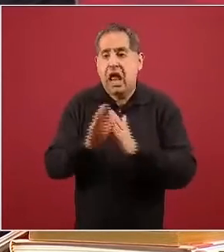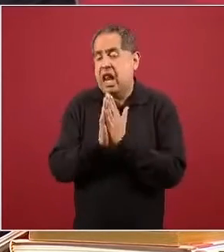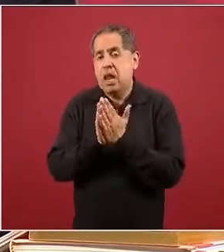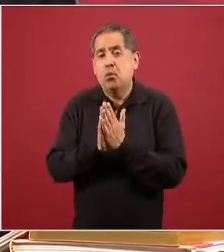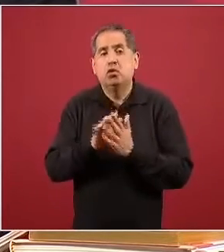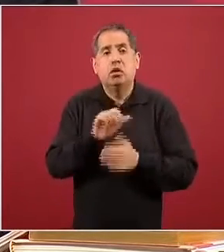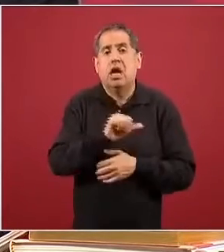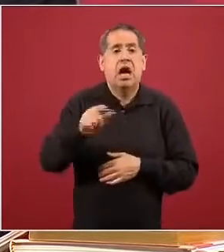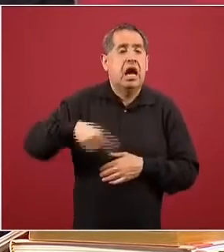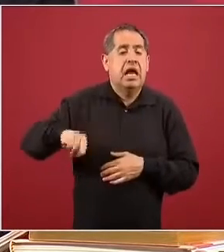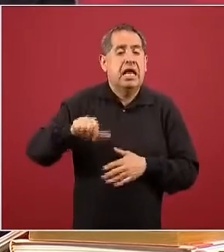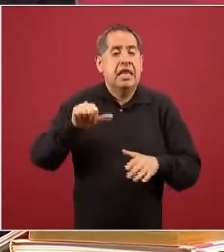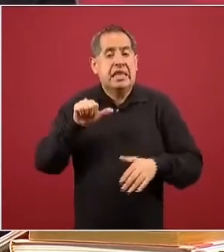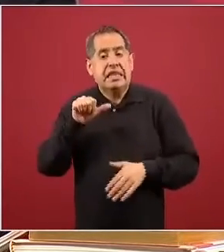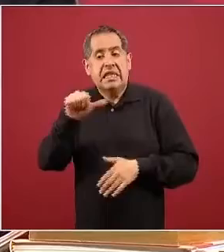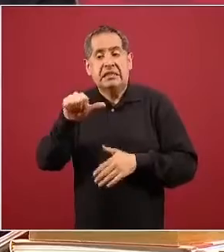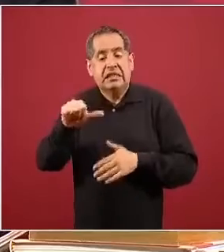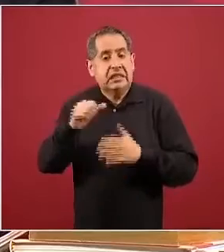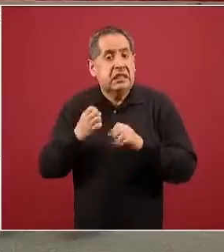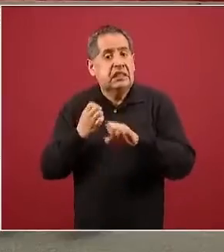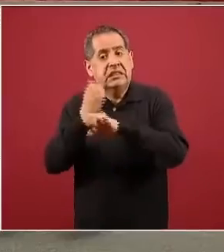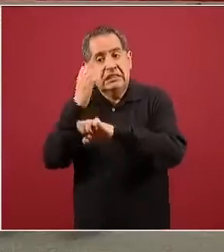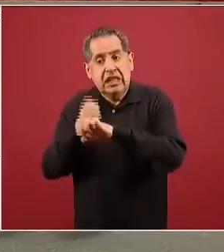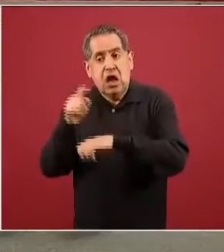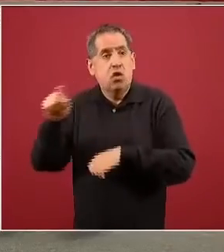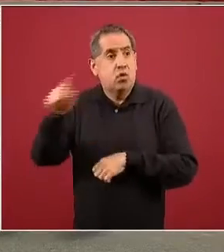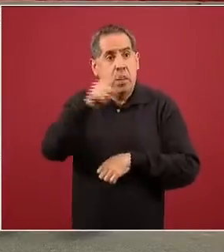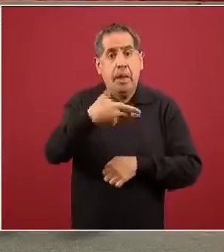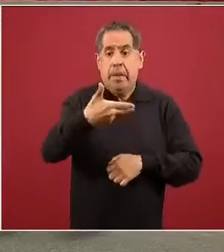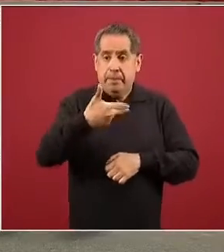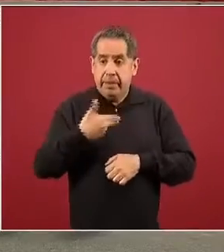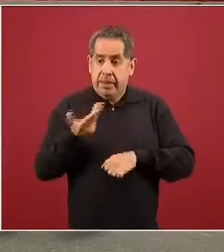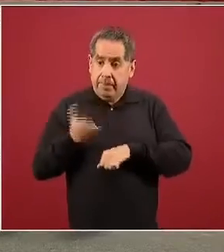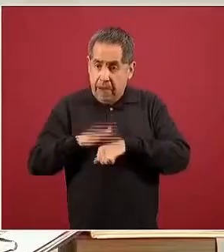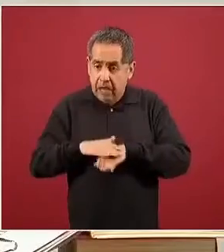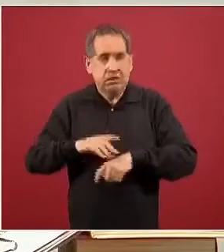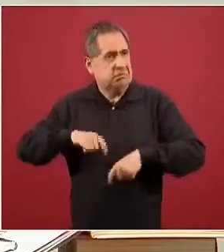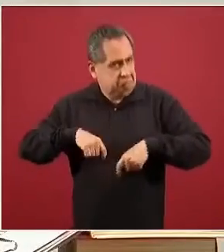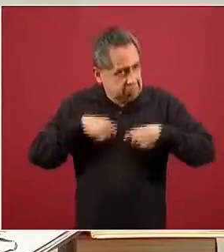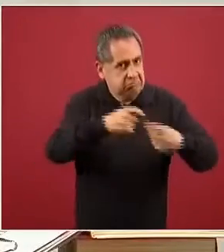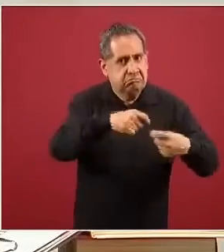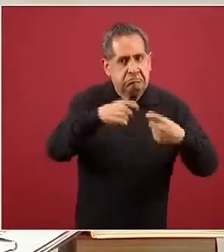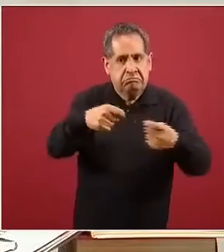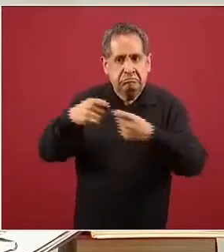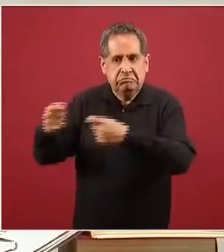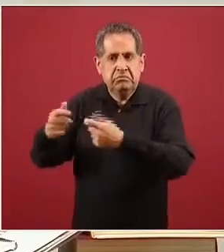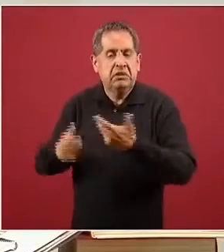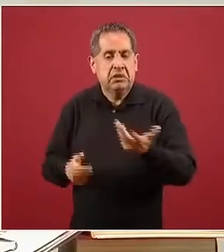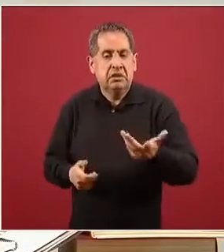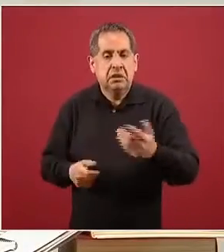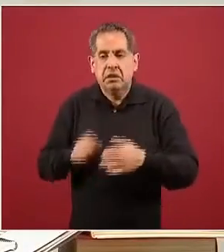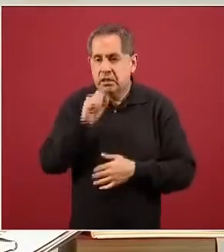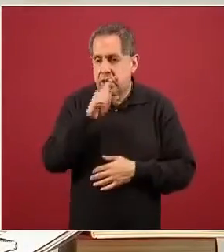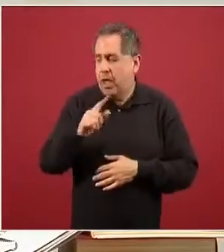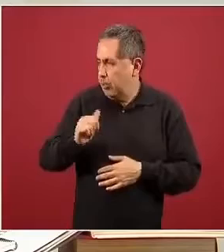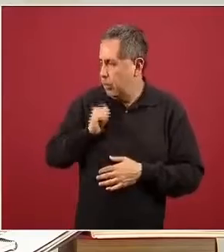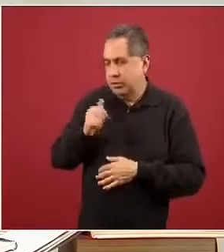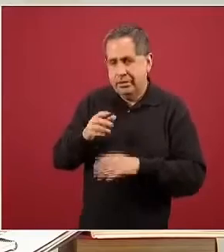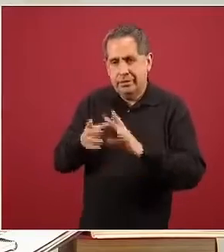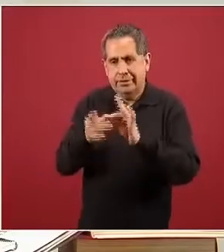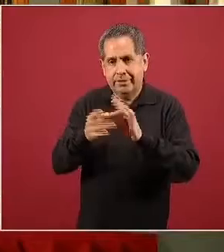libros a 16 entidades que pidieron adicionalmente materiales. Y también,